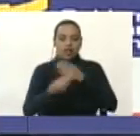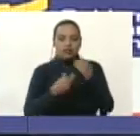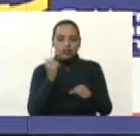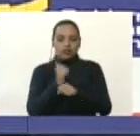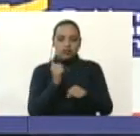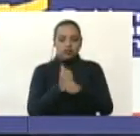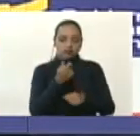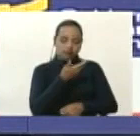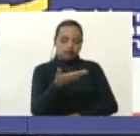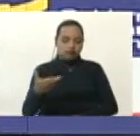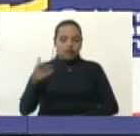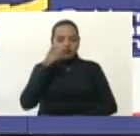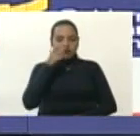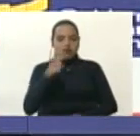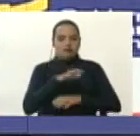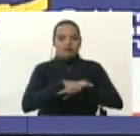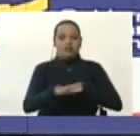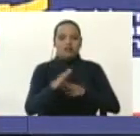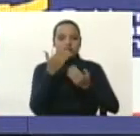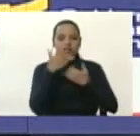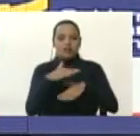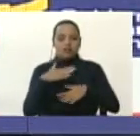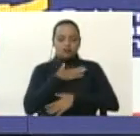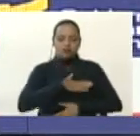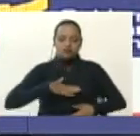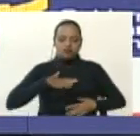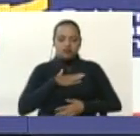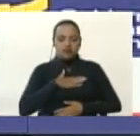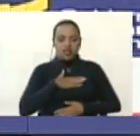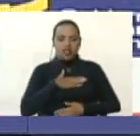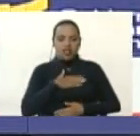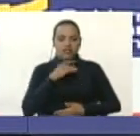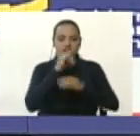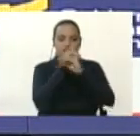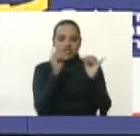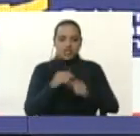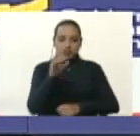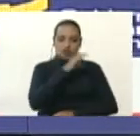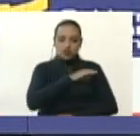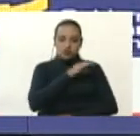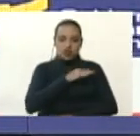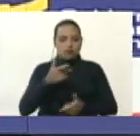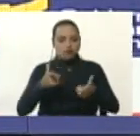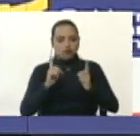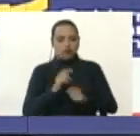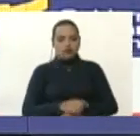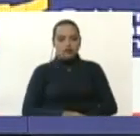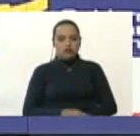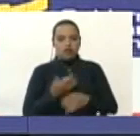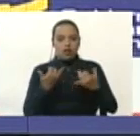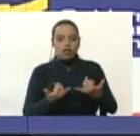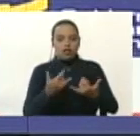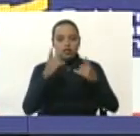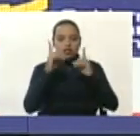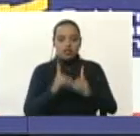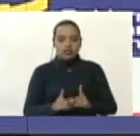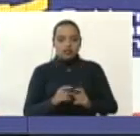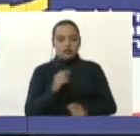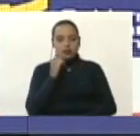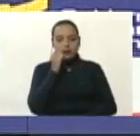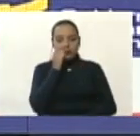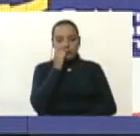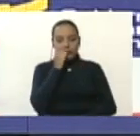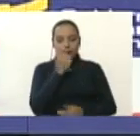pueblo el mayor nivel de bienestar y de felicidad social posible. Por eso he decidido incorporar, le he dado la